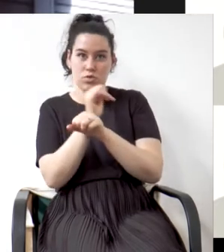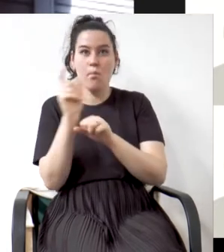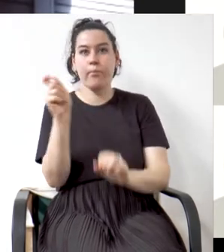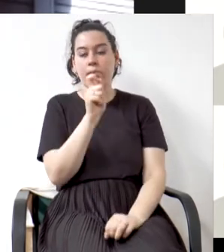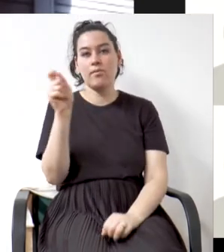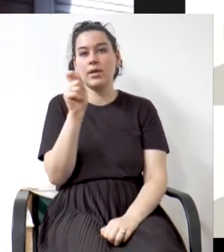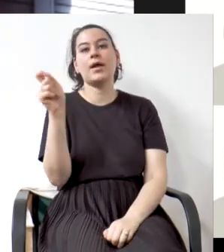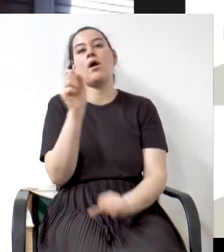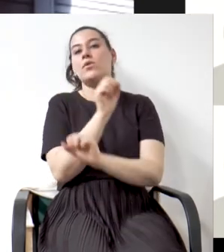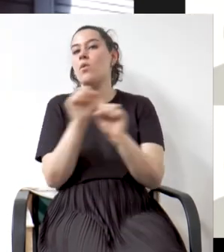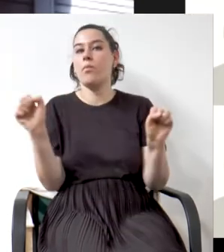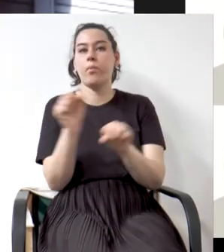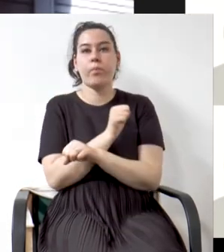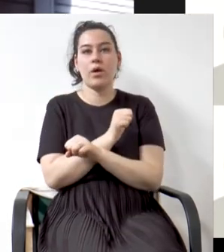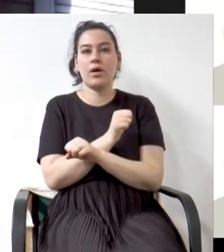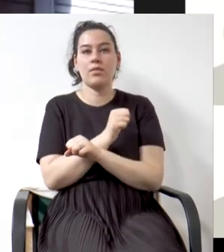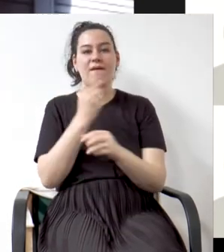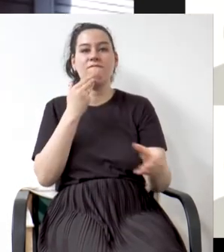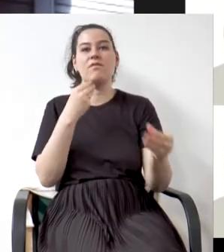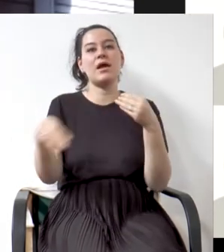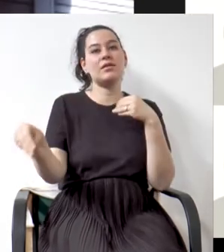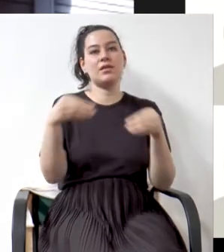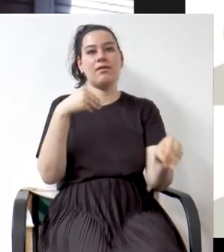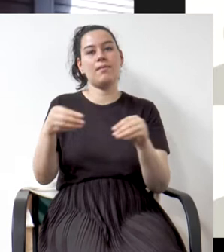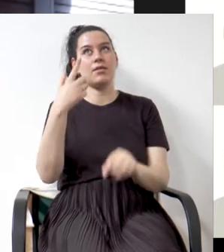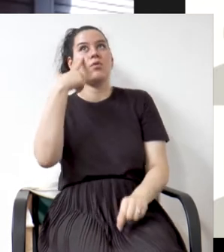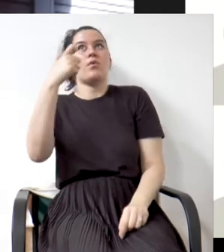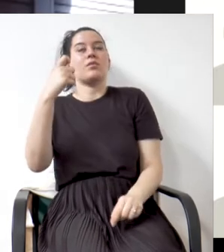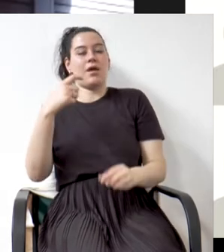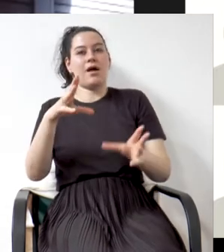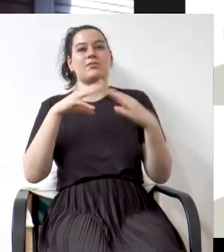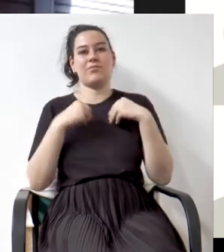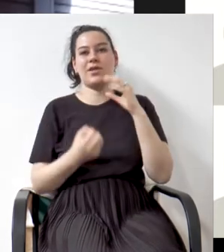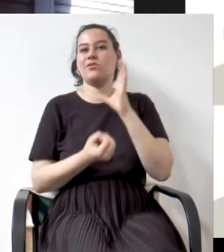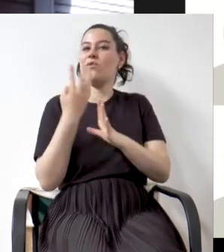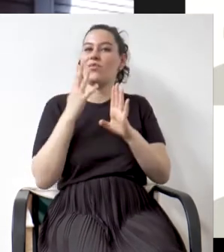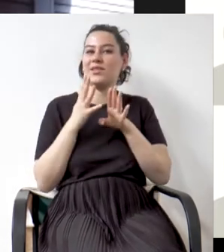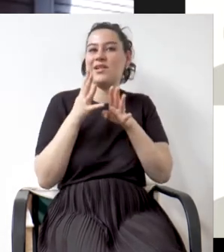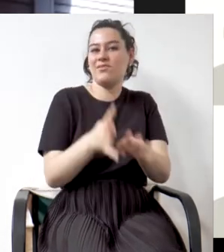República, le puede ya no permitir ser flexible para poder tomar nuevos desafíos, o por ejemplo,